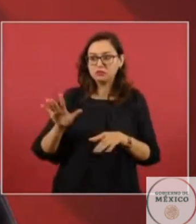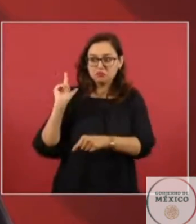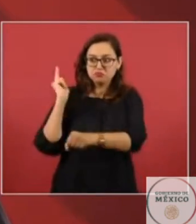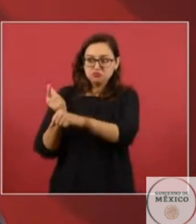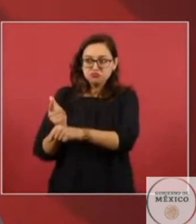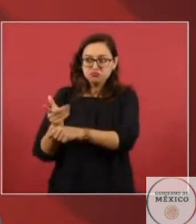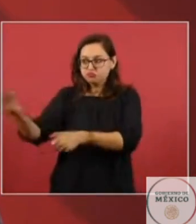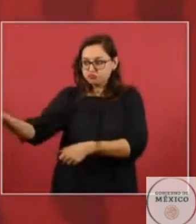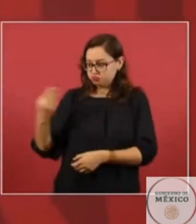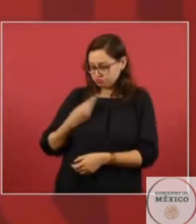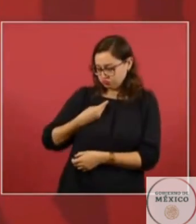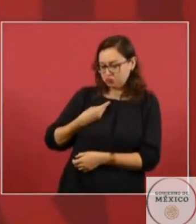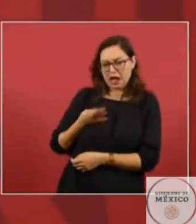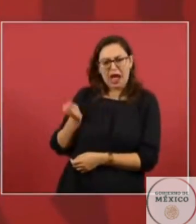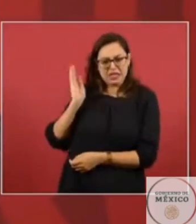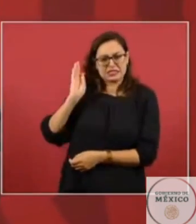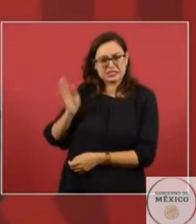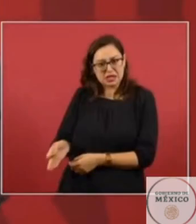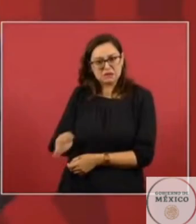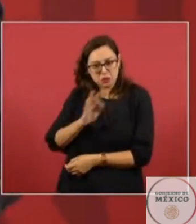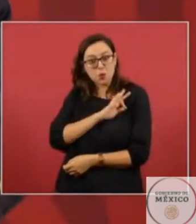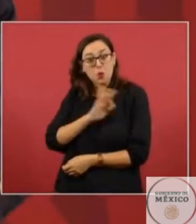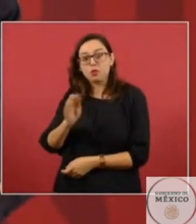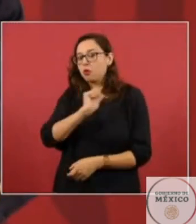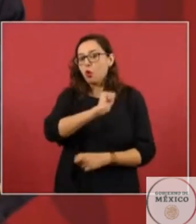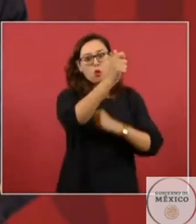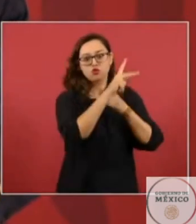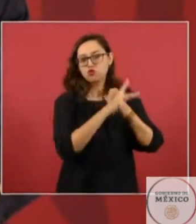funcionario judicial o ministerial.